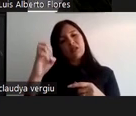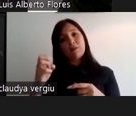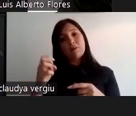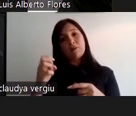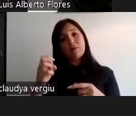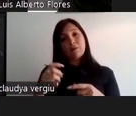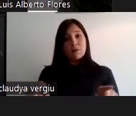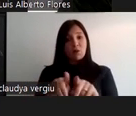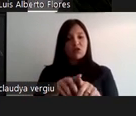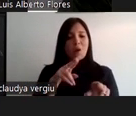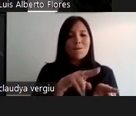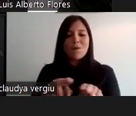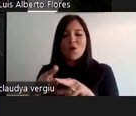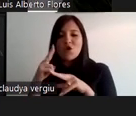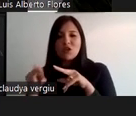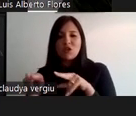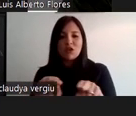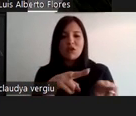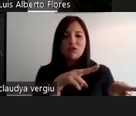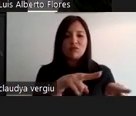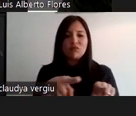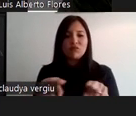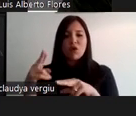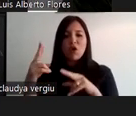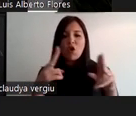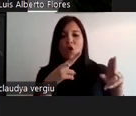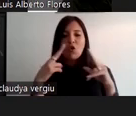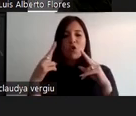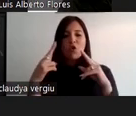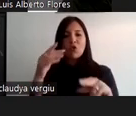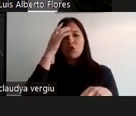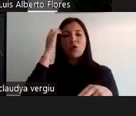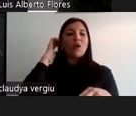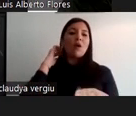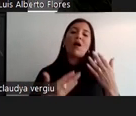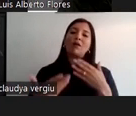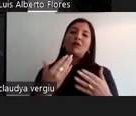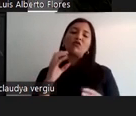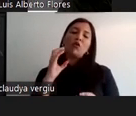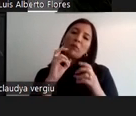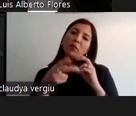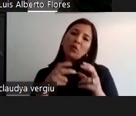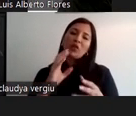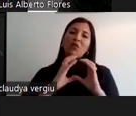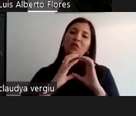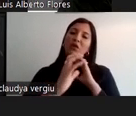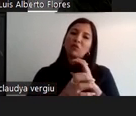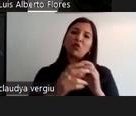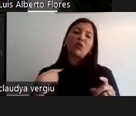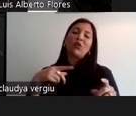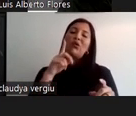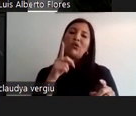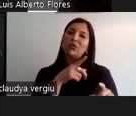monitorear cada fase en la manera de lo posible desde la atención de las consultas el transporte los hoteles